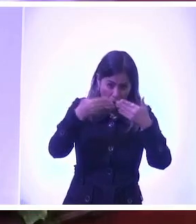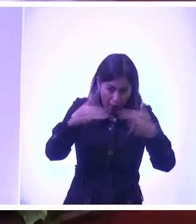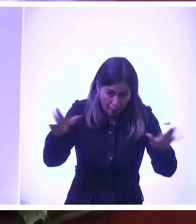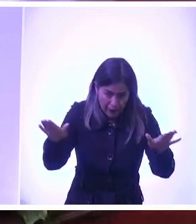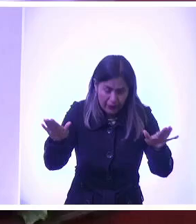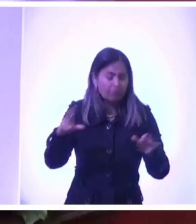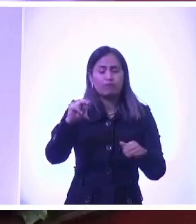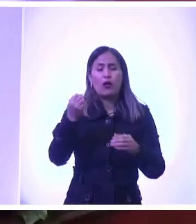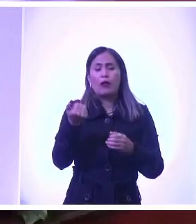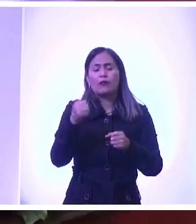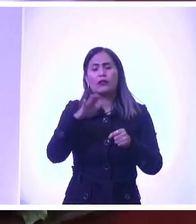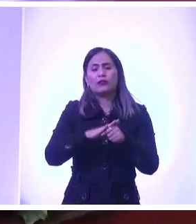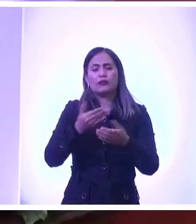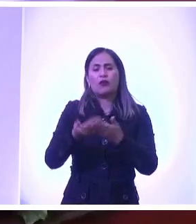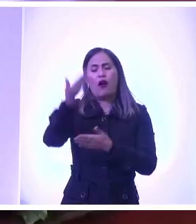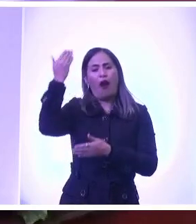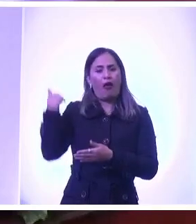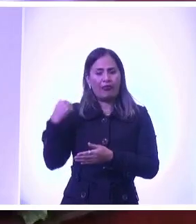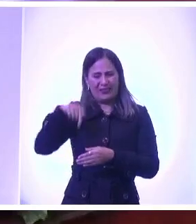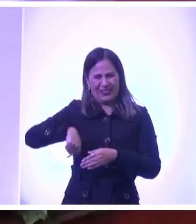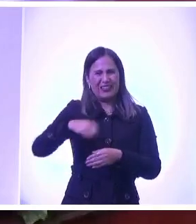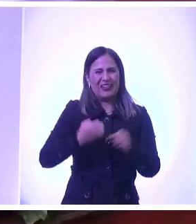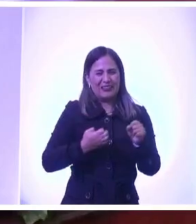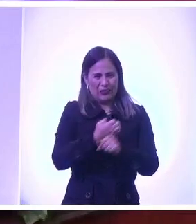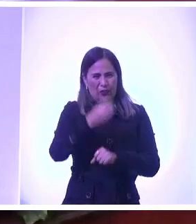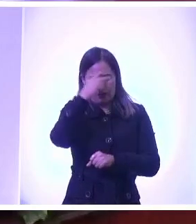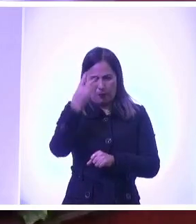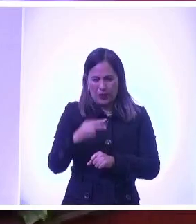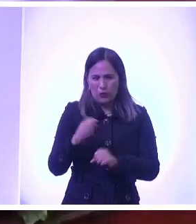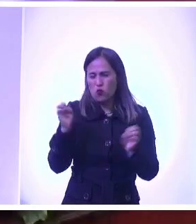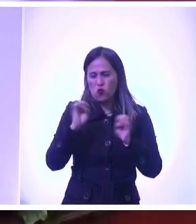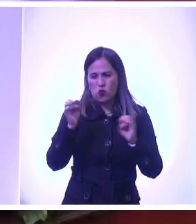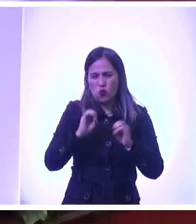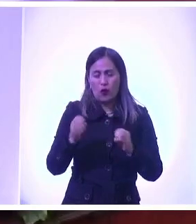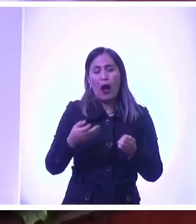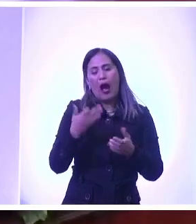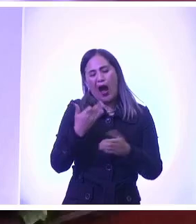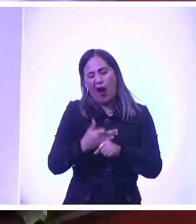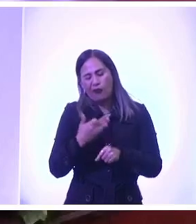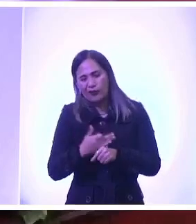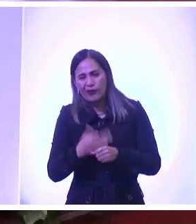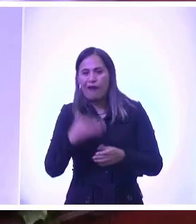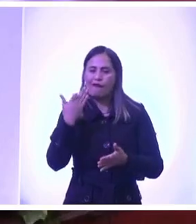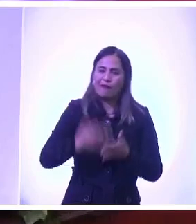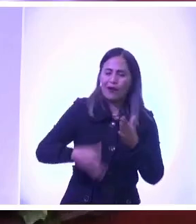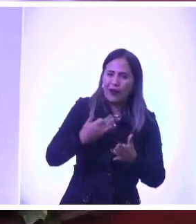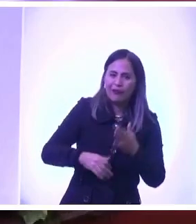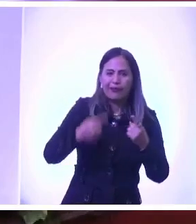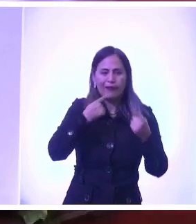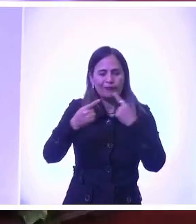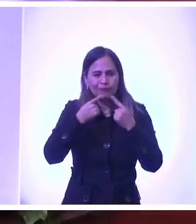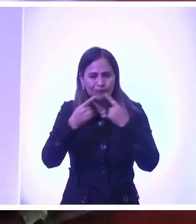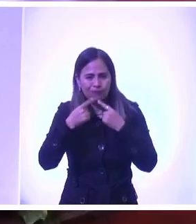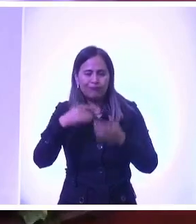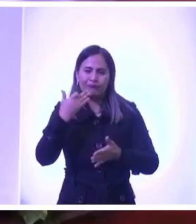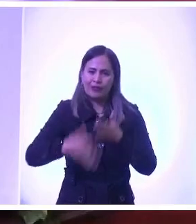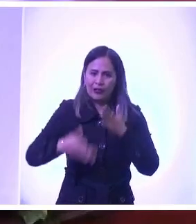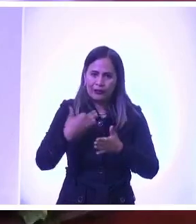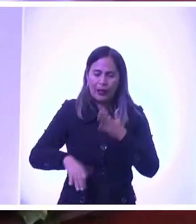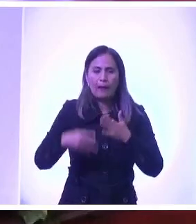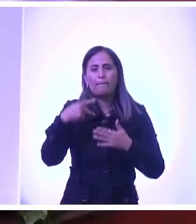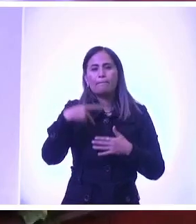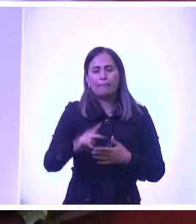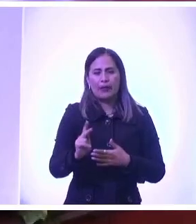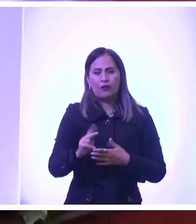administración anterior del gobierno del Estado no la tuvo esta administración la ha estado teniendo con un diálogo Franco con el secretario general de gobierno Pero al final del